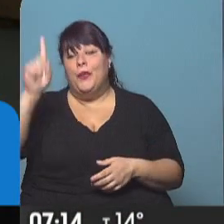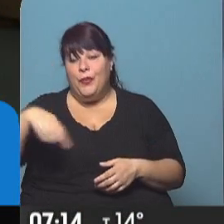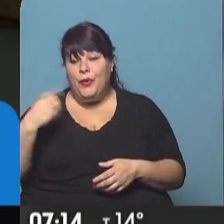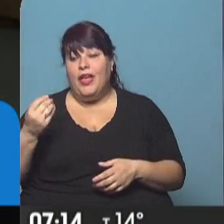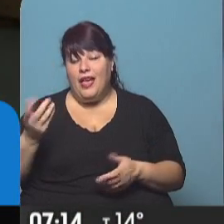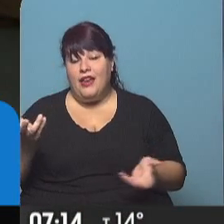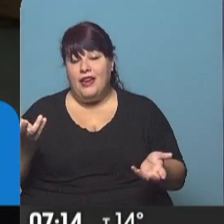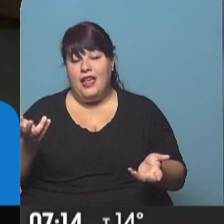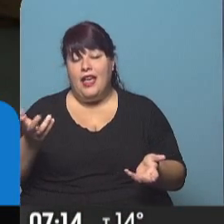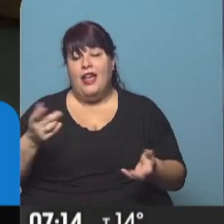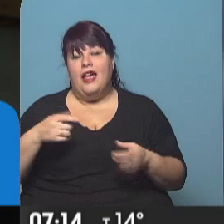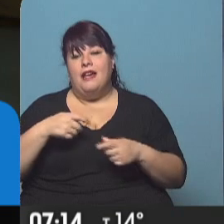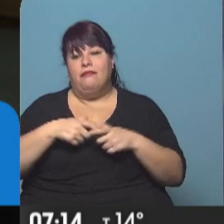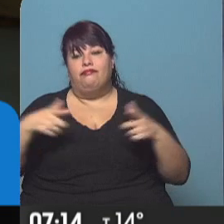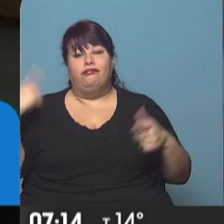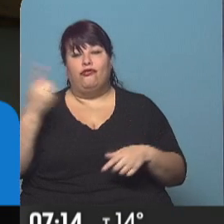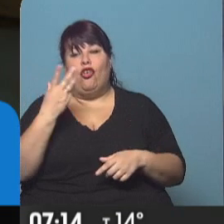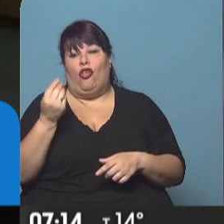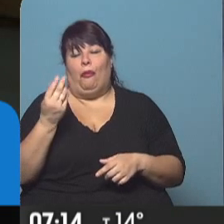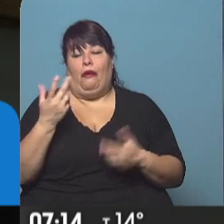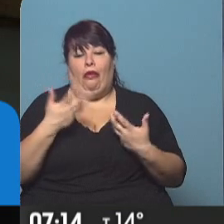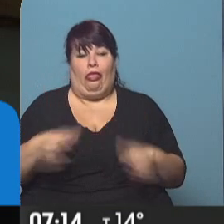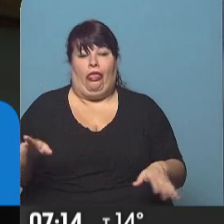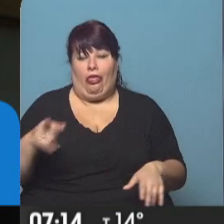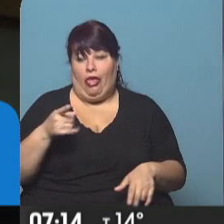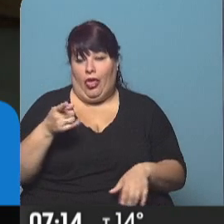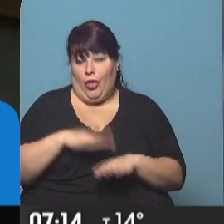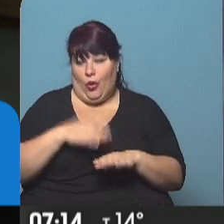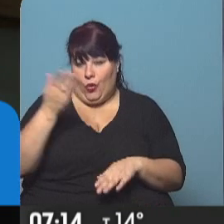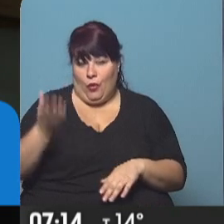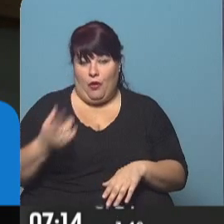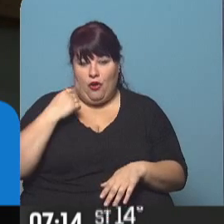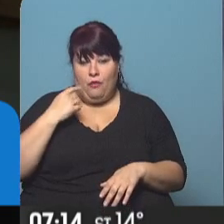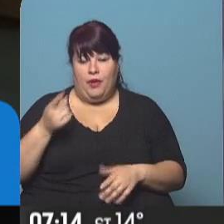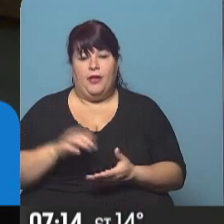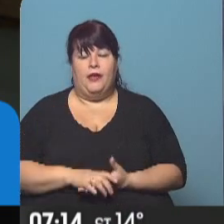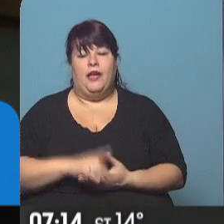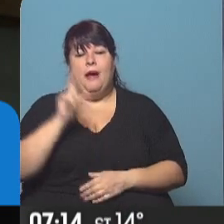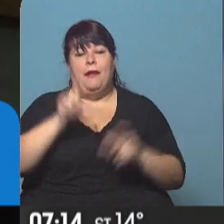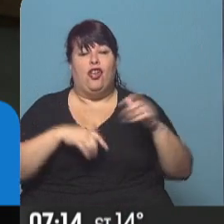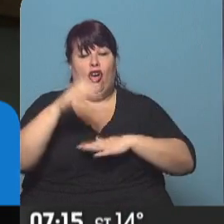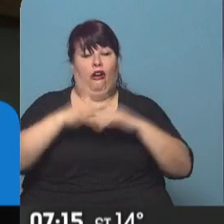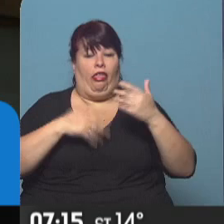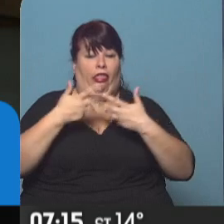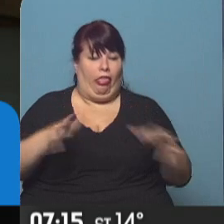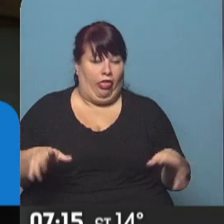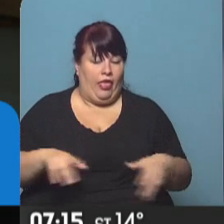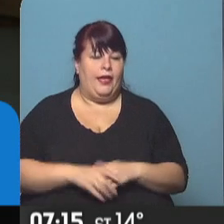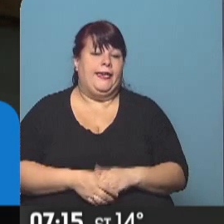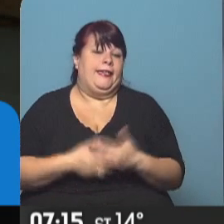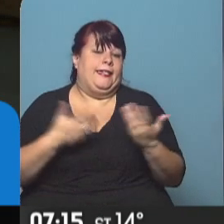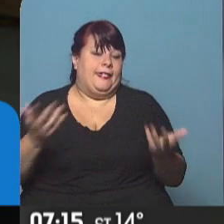que genera gran miedo en todos los constructores y